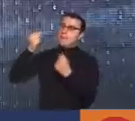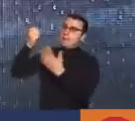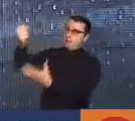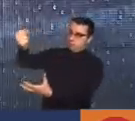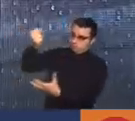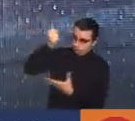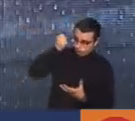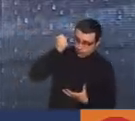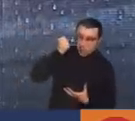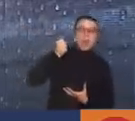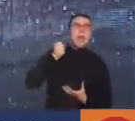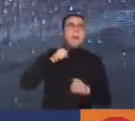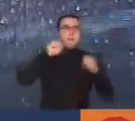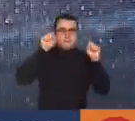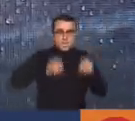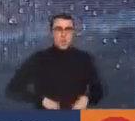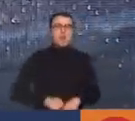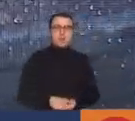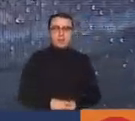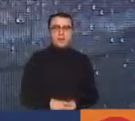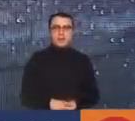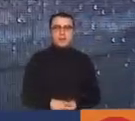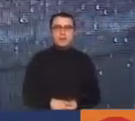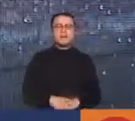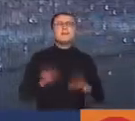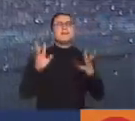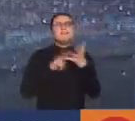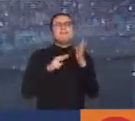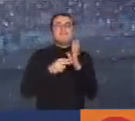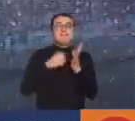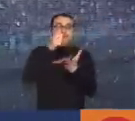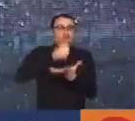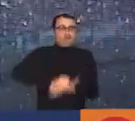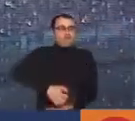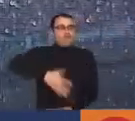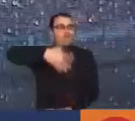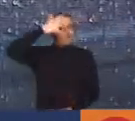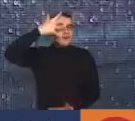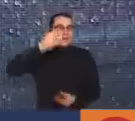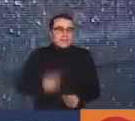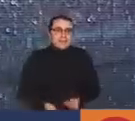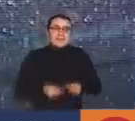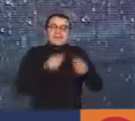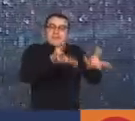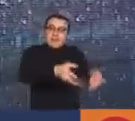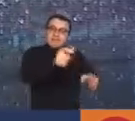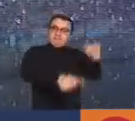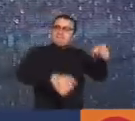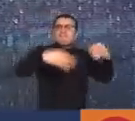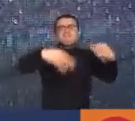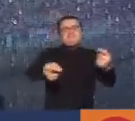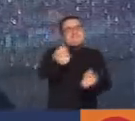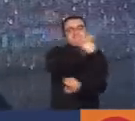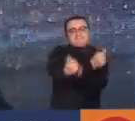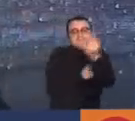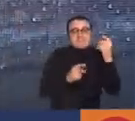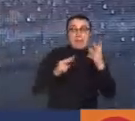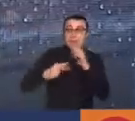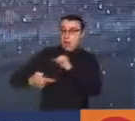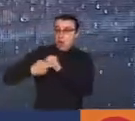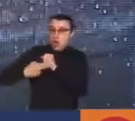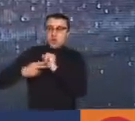ahorro. Es como llevar la riqueza hacia la economía popular, porque el ahorro es una expresión en dinero de